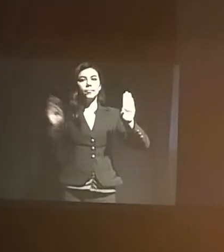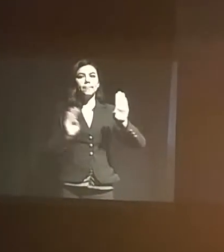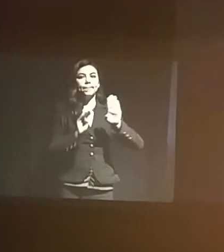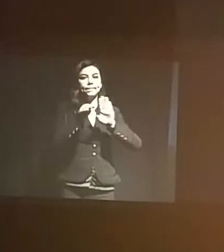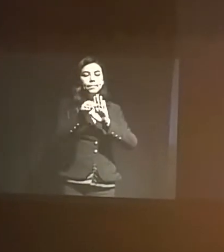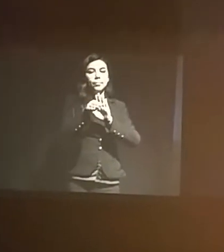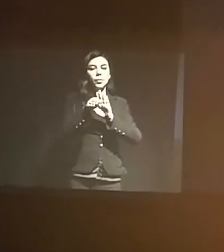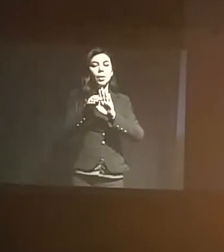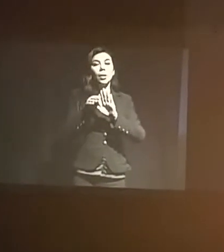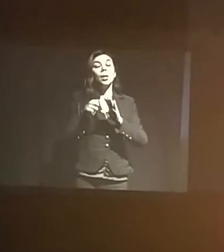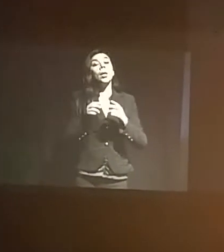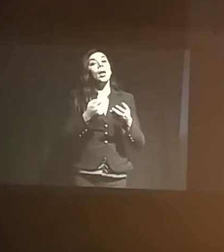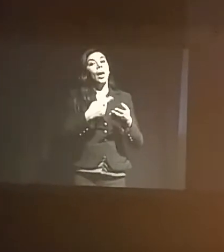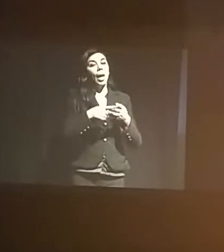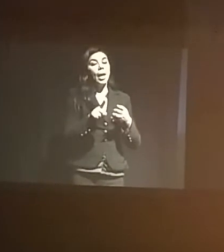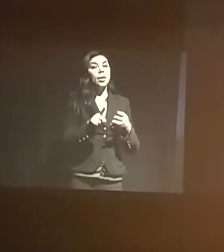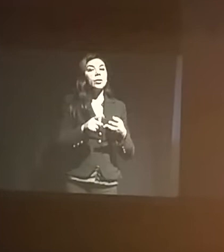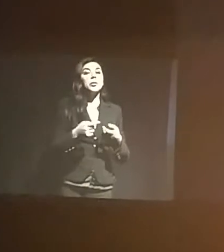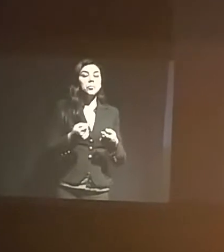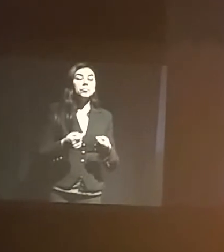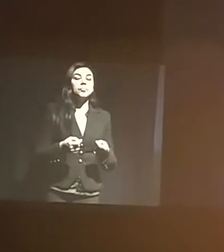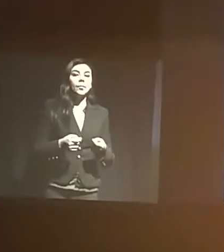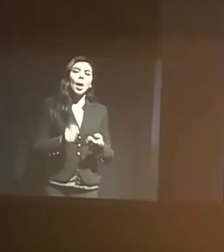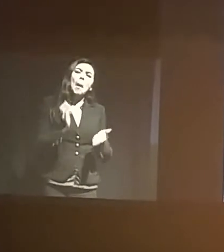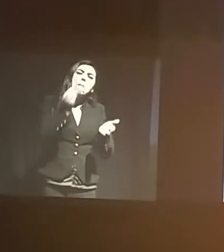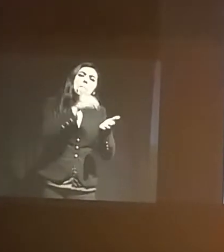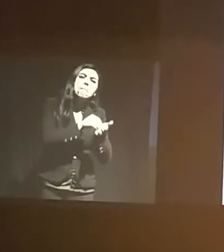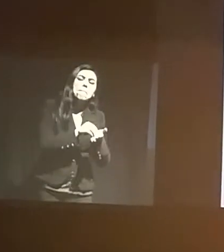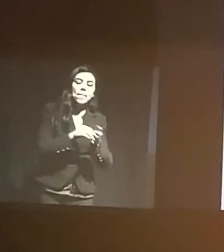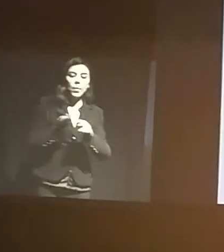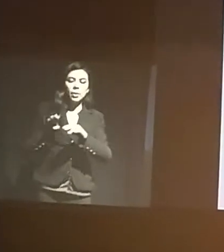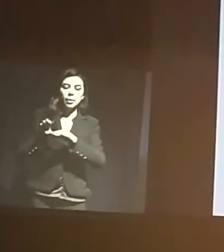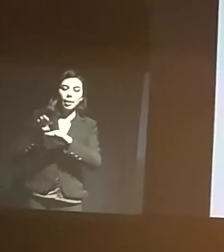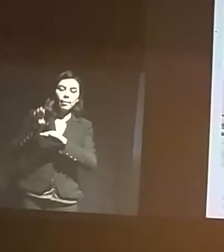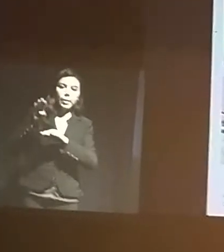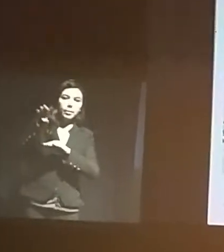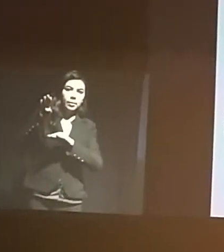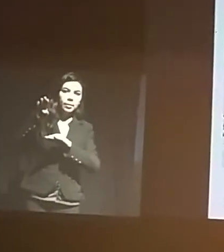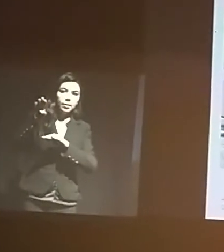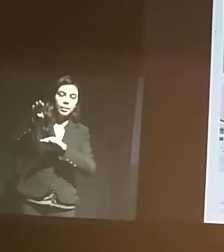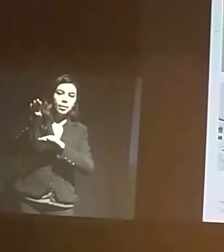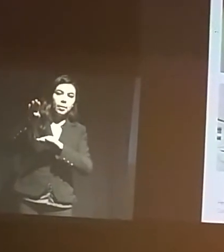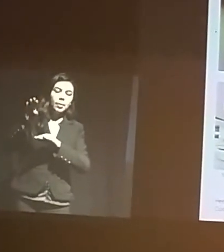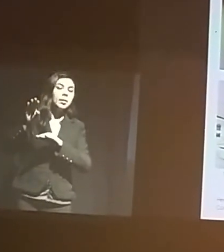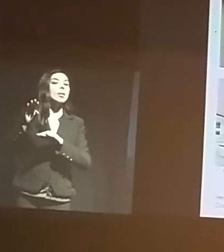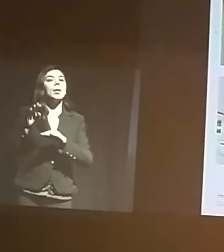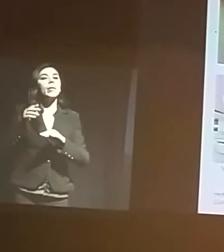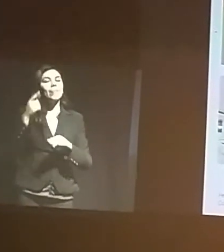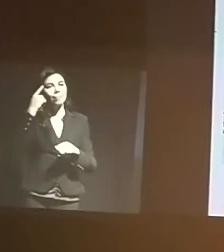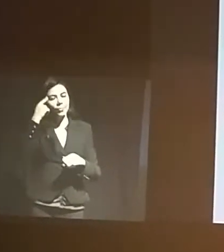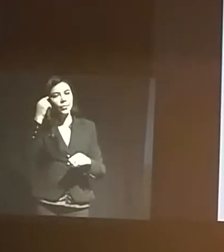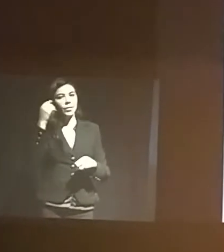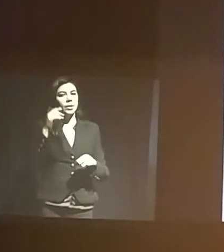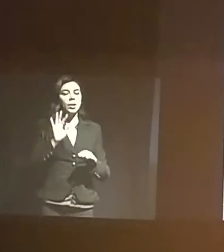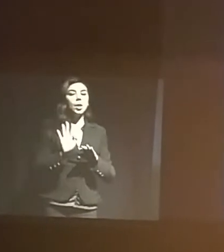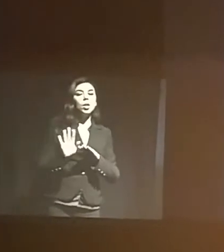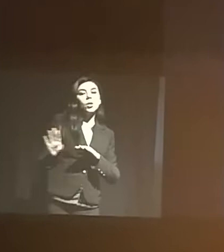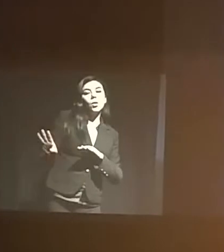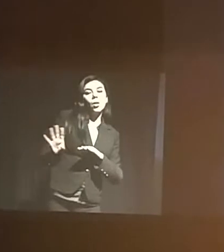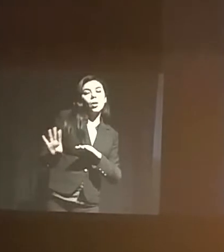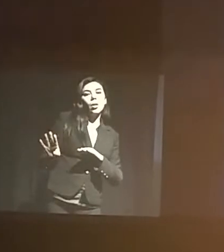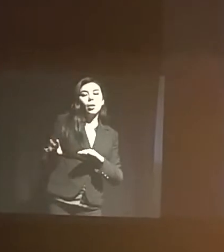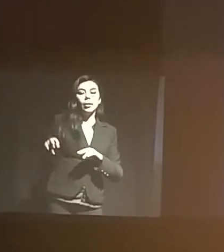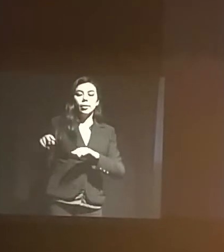opciones. Tenemos después más rampas, para que se saquen la idea del cachirulito al